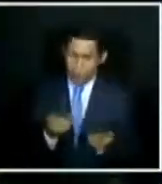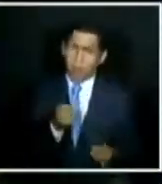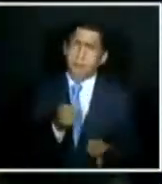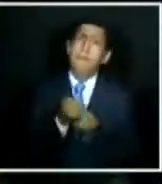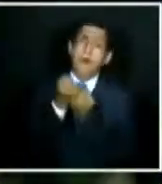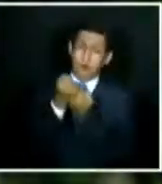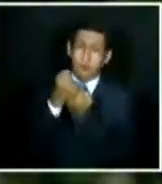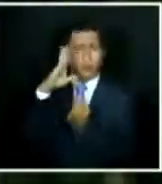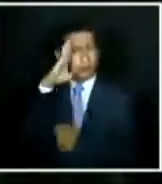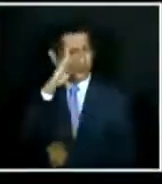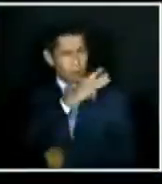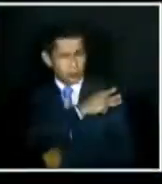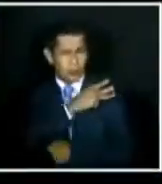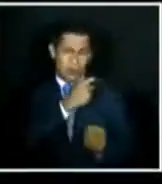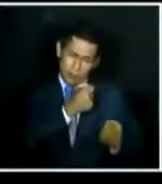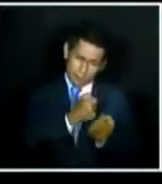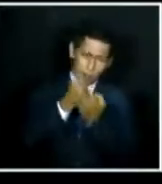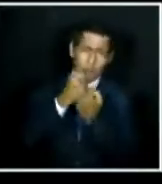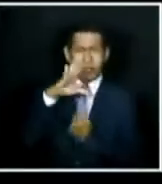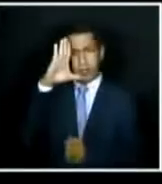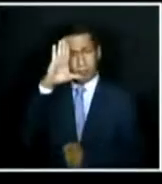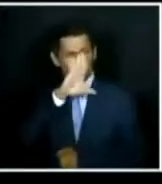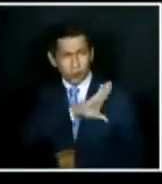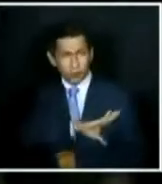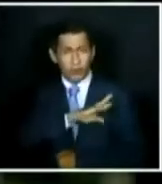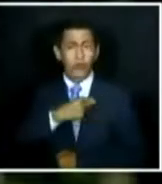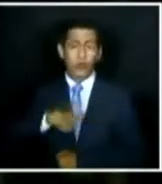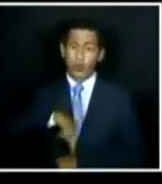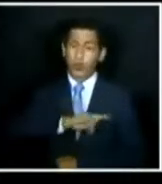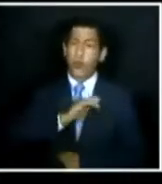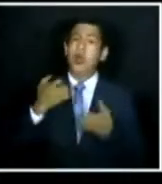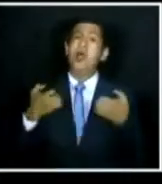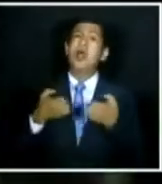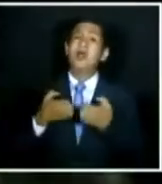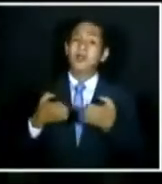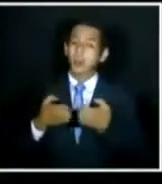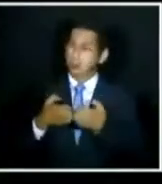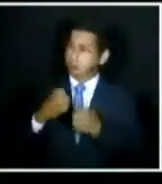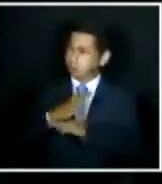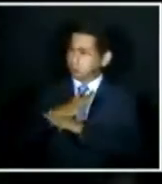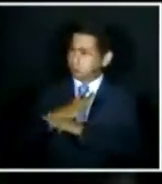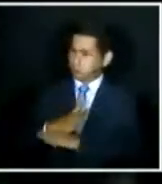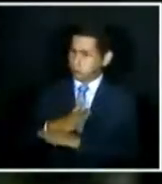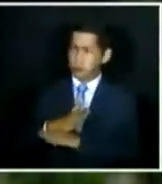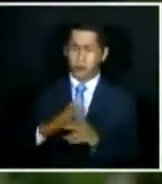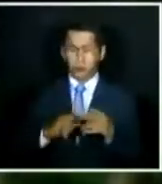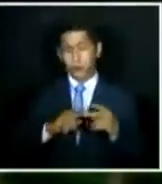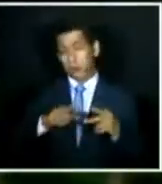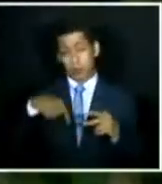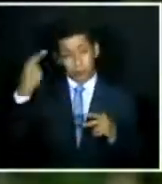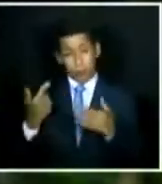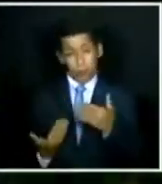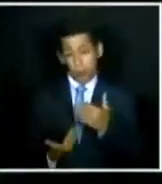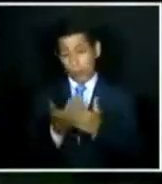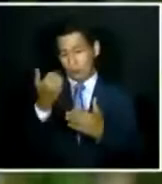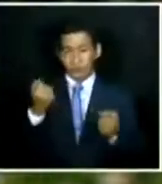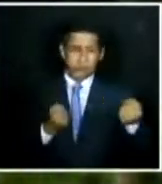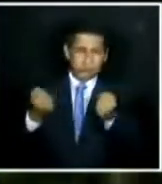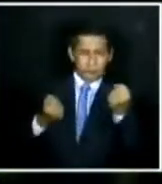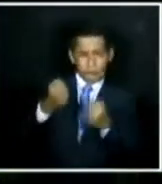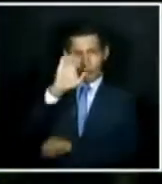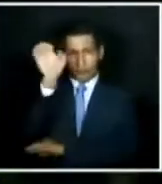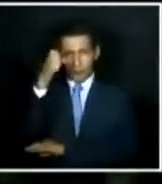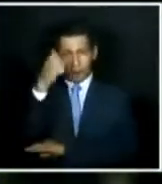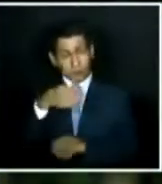seguridad. A nuestra policía le dotaremos de equipos de protección, modernos vehículos blindados, de patrullaje